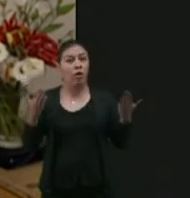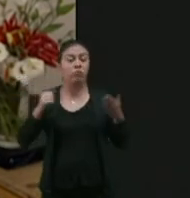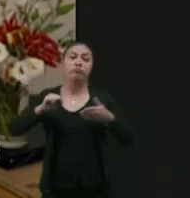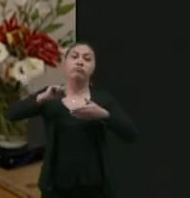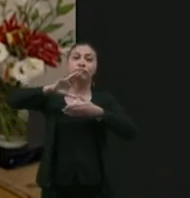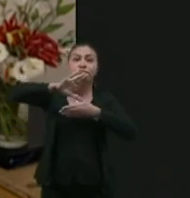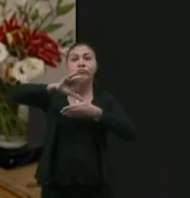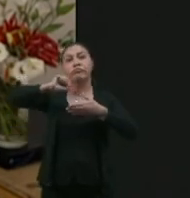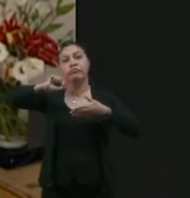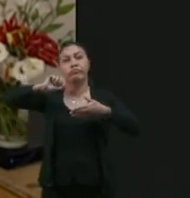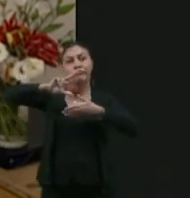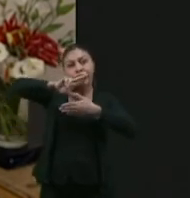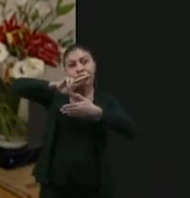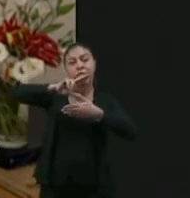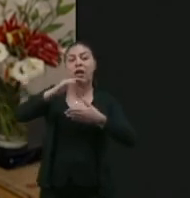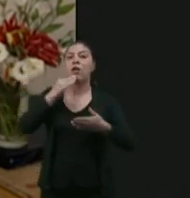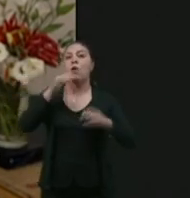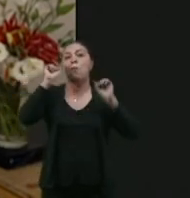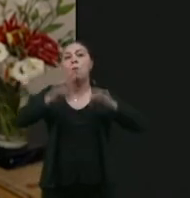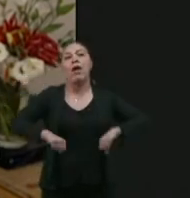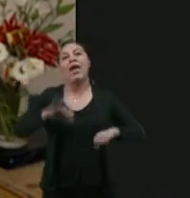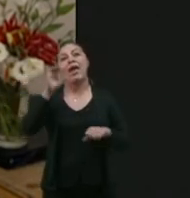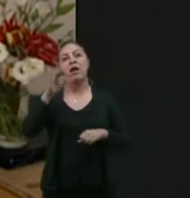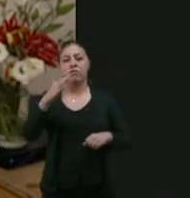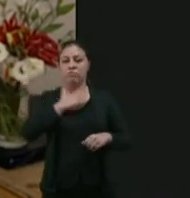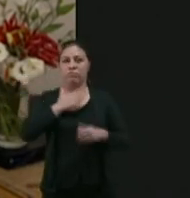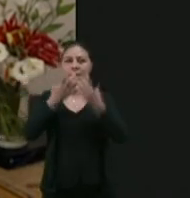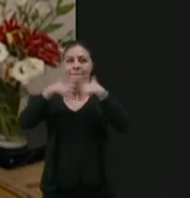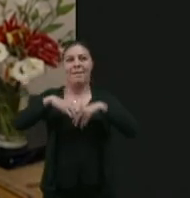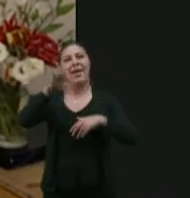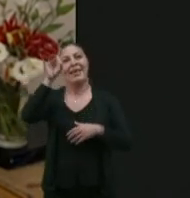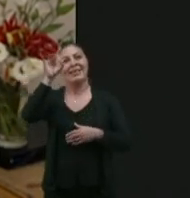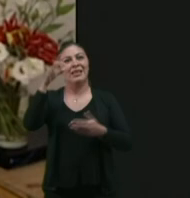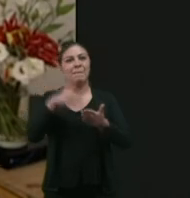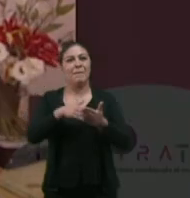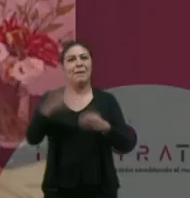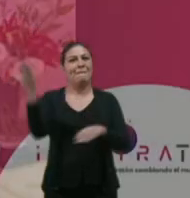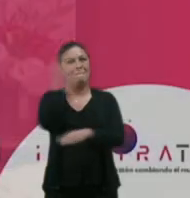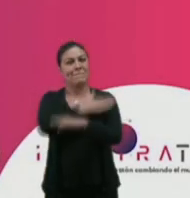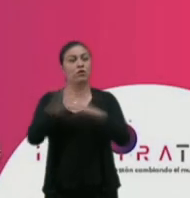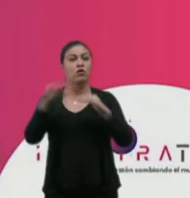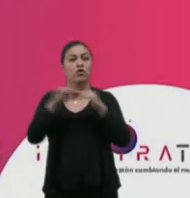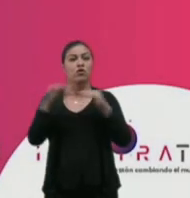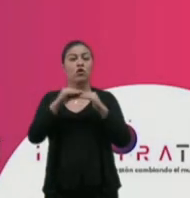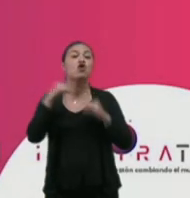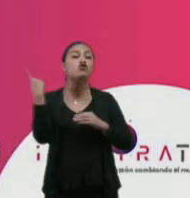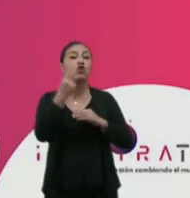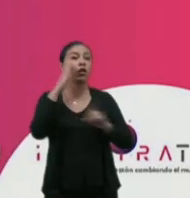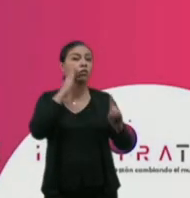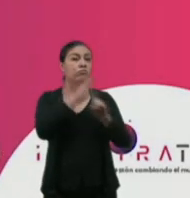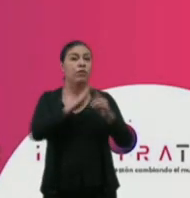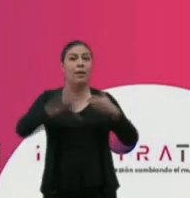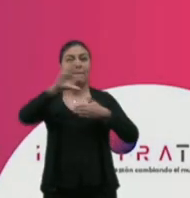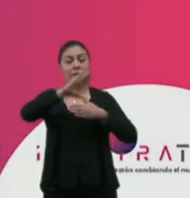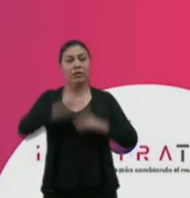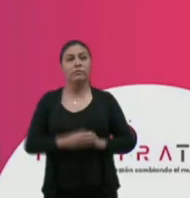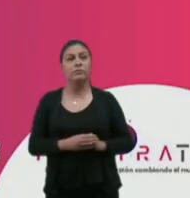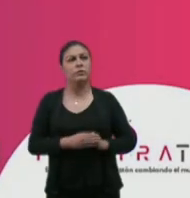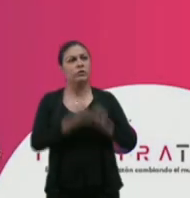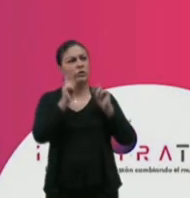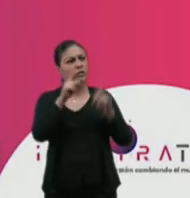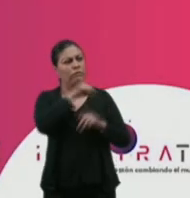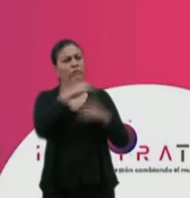compañía de 15 mil millones de dólares en América Latina. Tremendo, qué